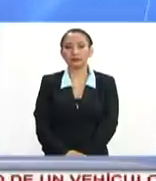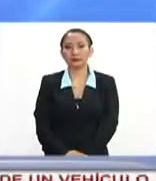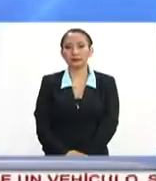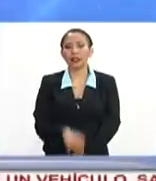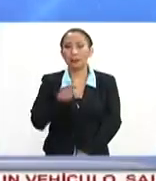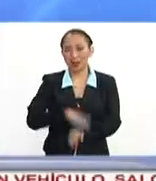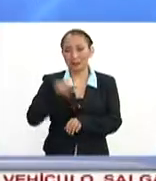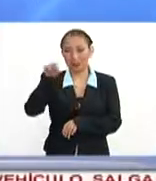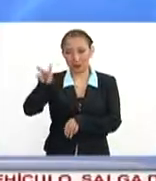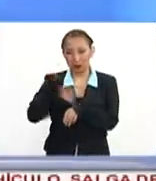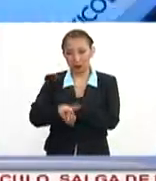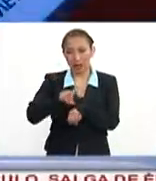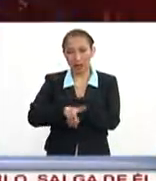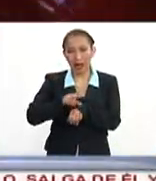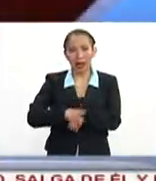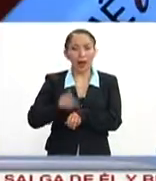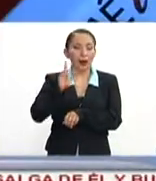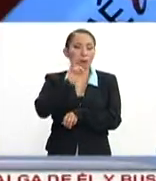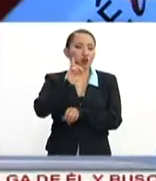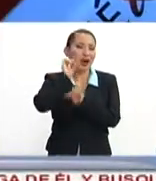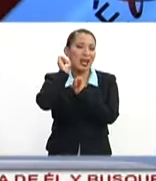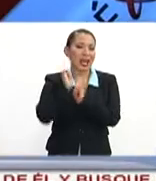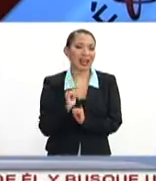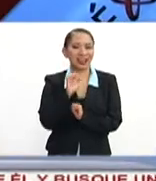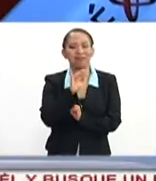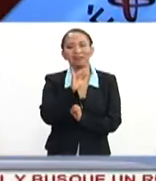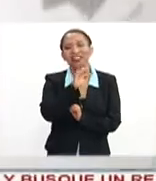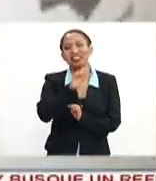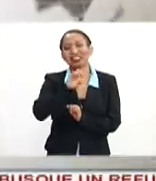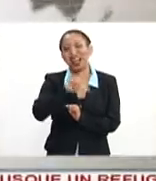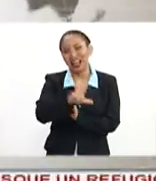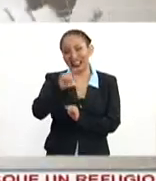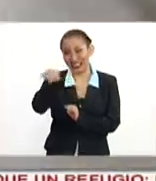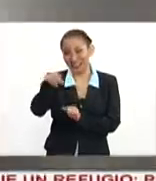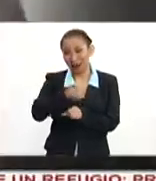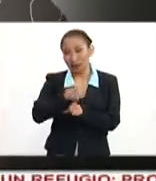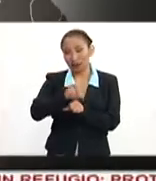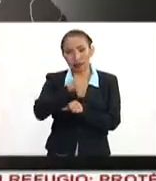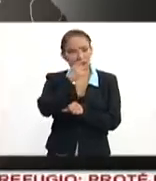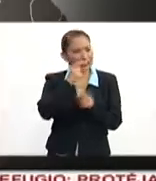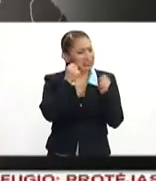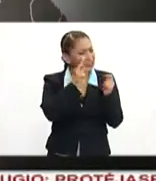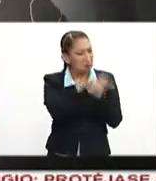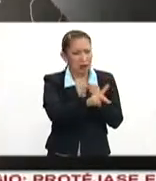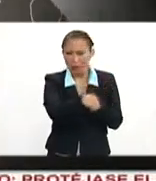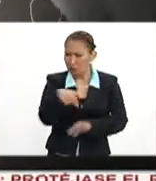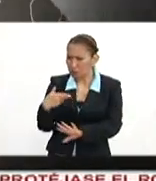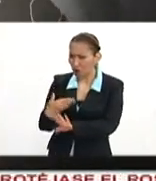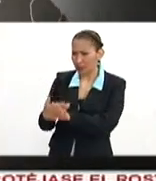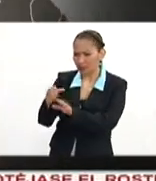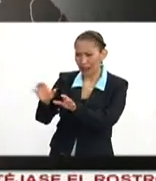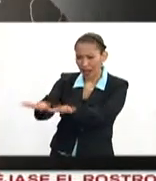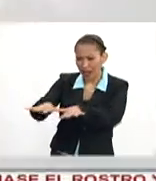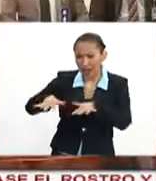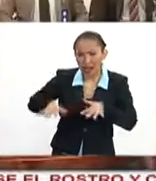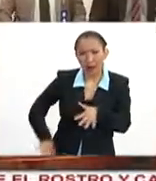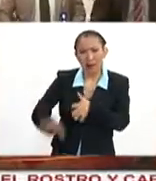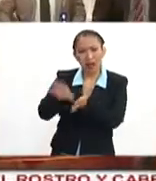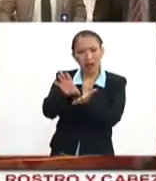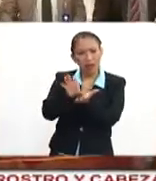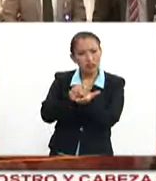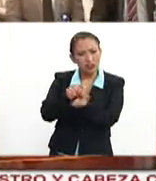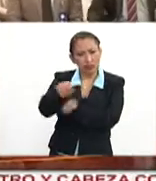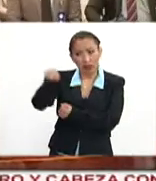Y en más de este país, la fiscal general Luisa Ortega pidió al pueblo venezolano jugarse todo contra la Asamblea Constituyente que está siendo